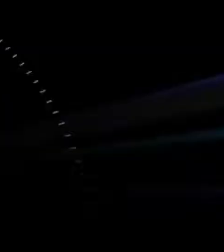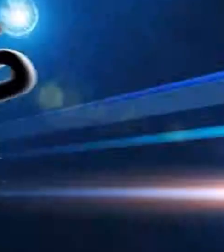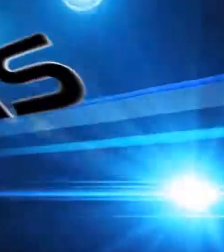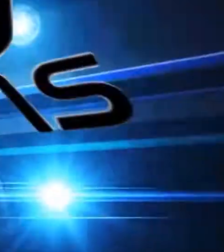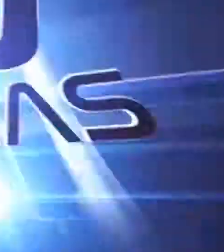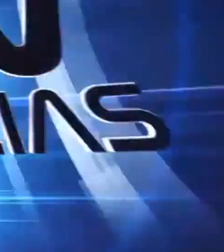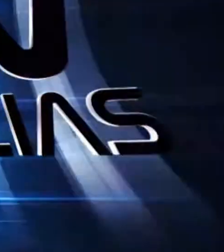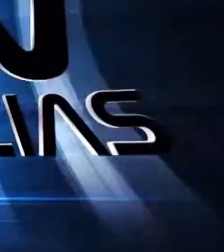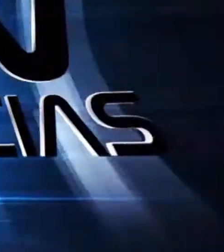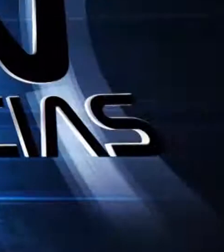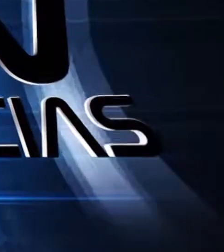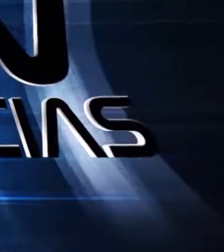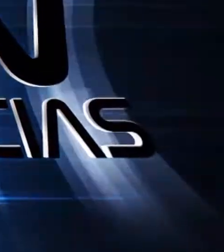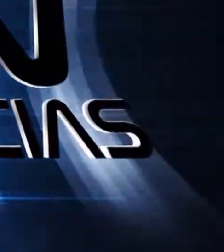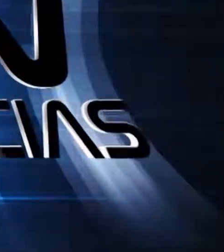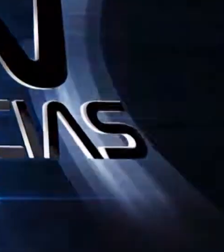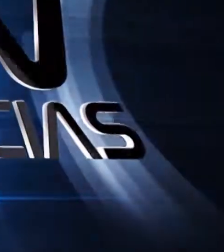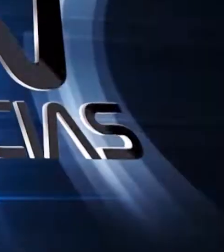Gracias.